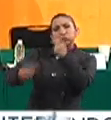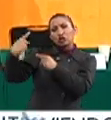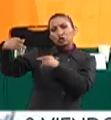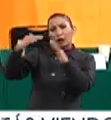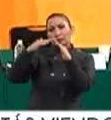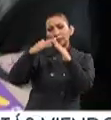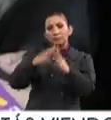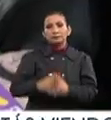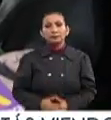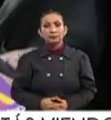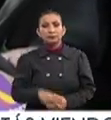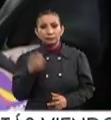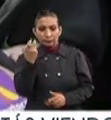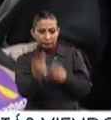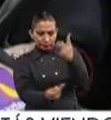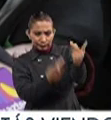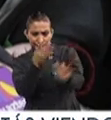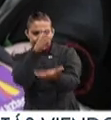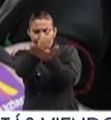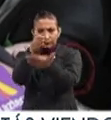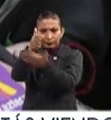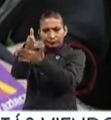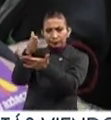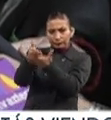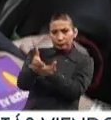sus viviendas. La consulta ha estado,